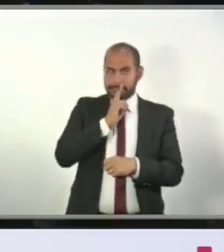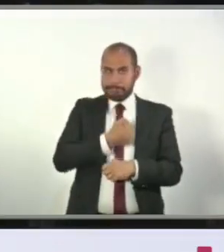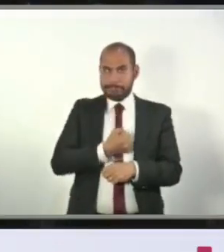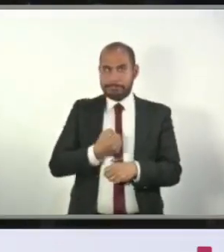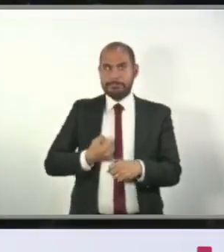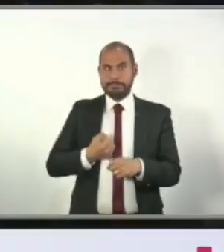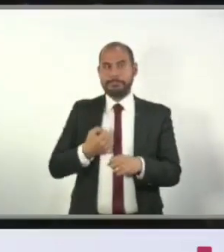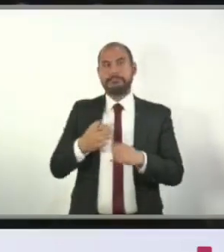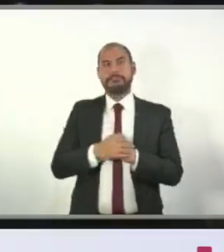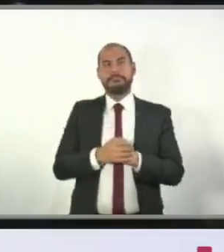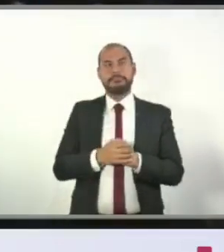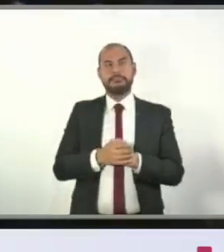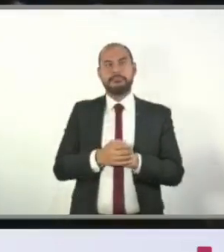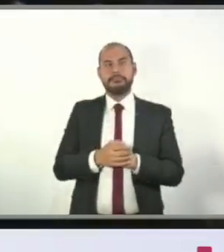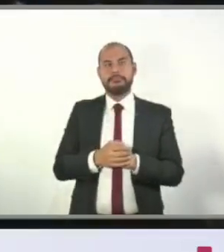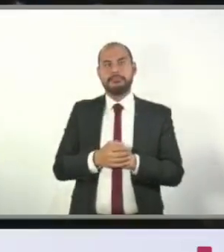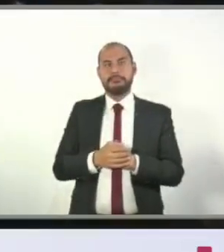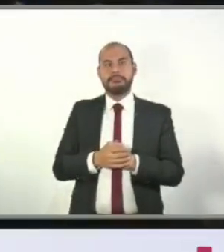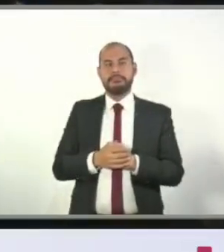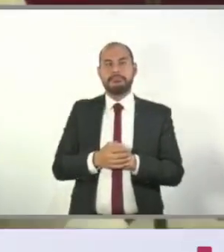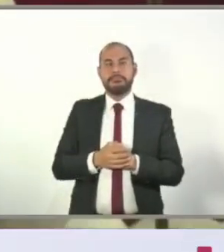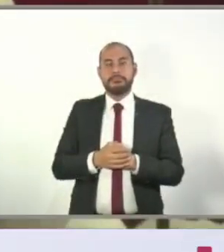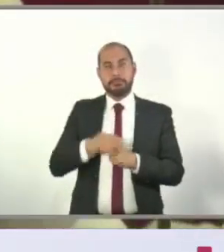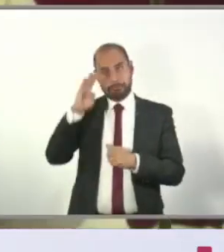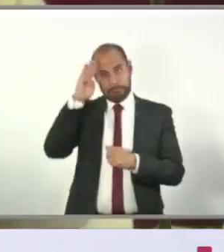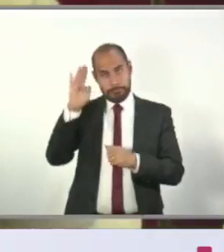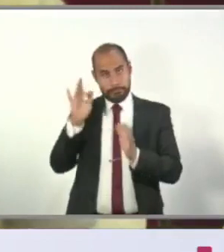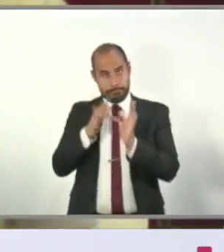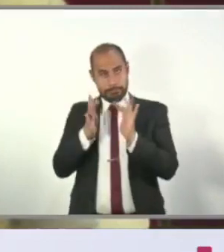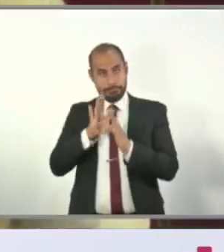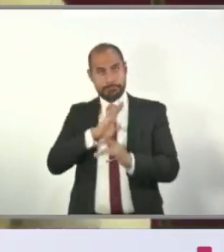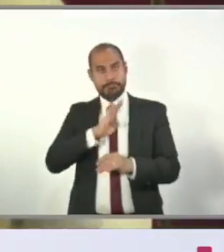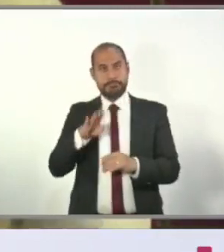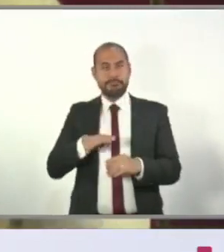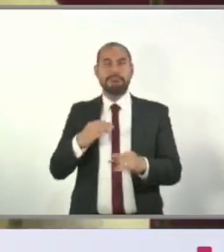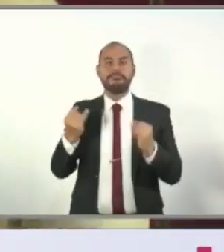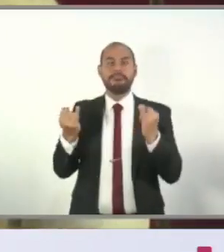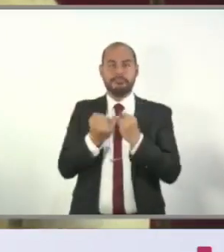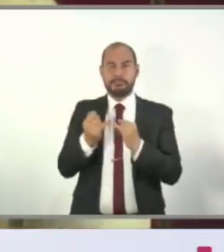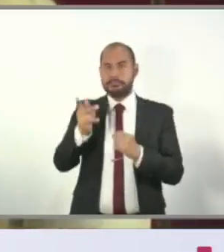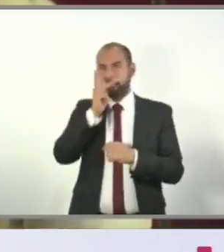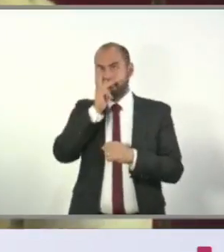tu resurrección. Ven, Señor Jesús. Así pues, Padre de entrañas